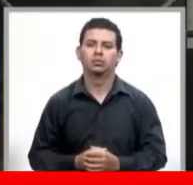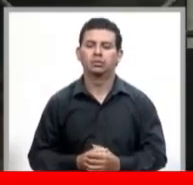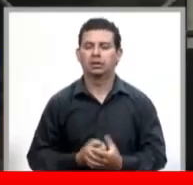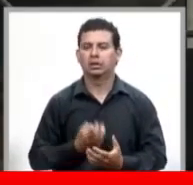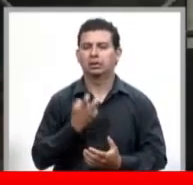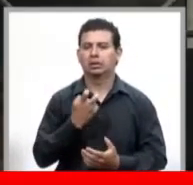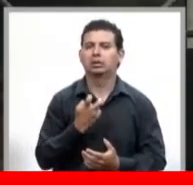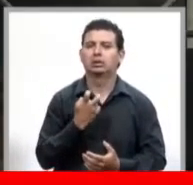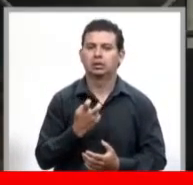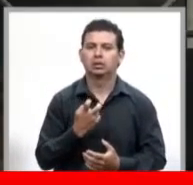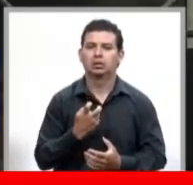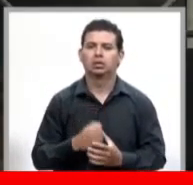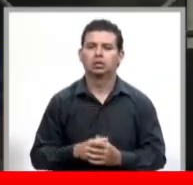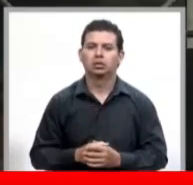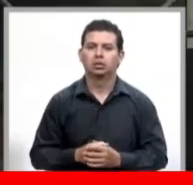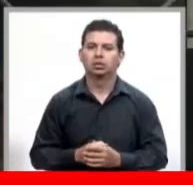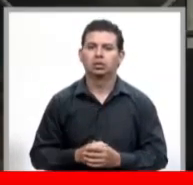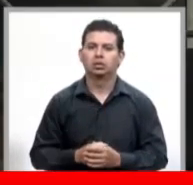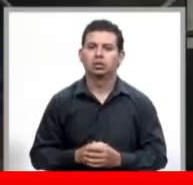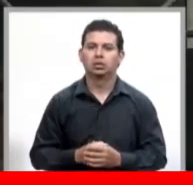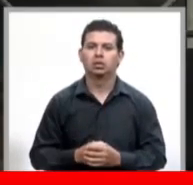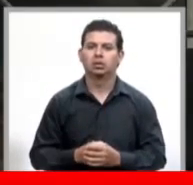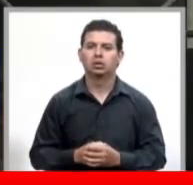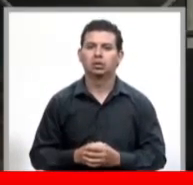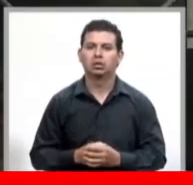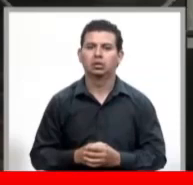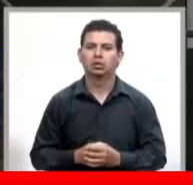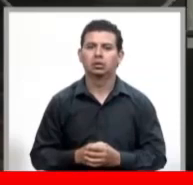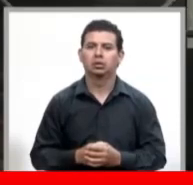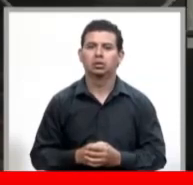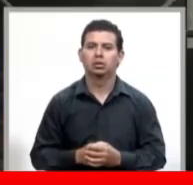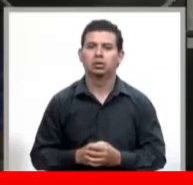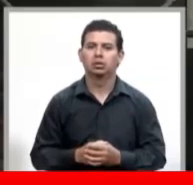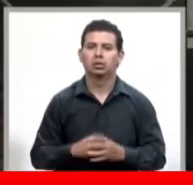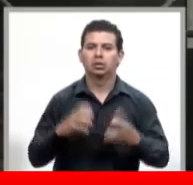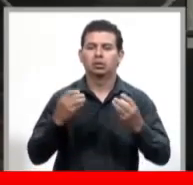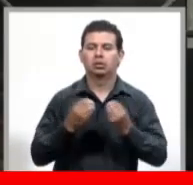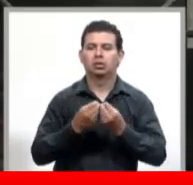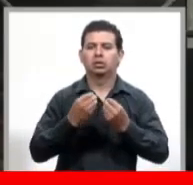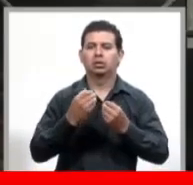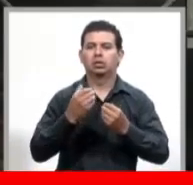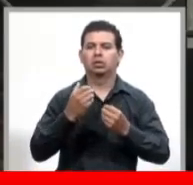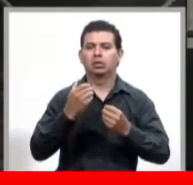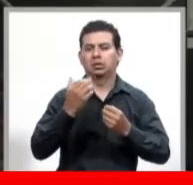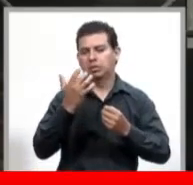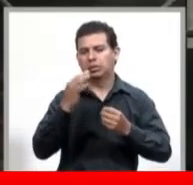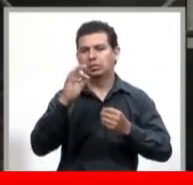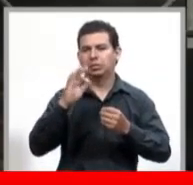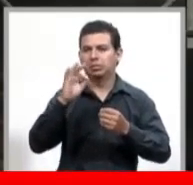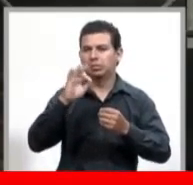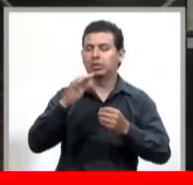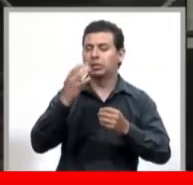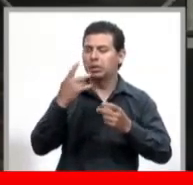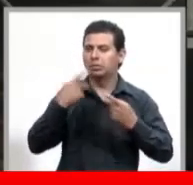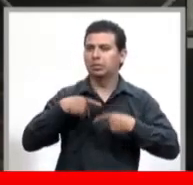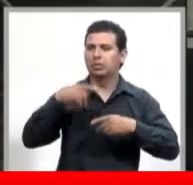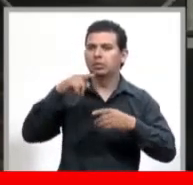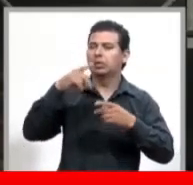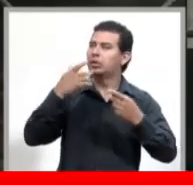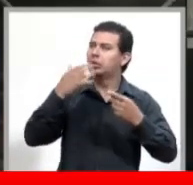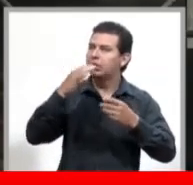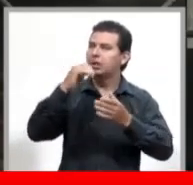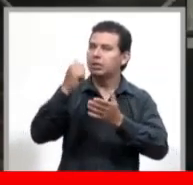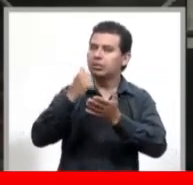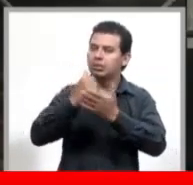mayoría se encuentra concentrado en 50 ciudades, que son las que tienen el mayor perfil urbano en